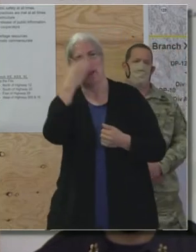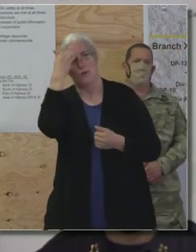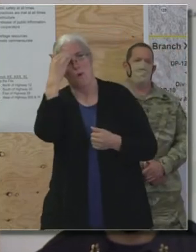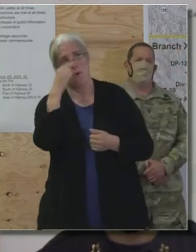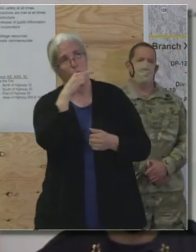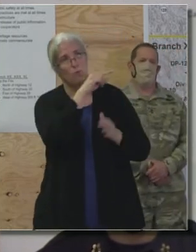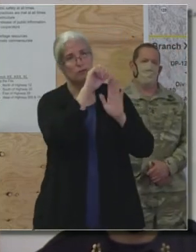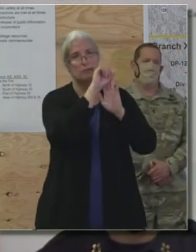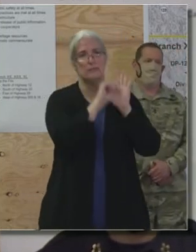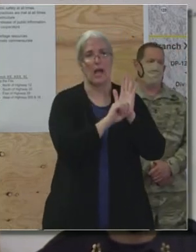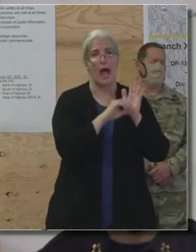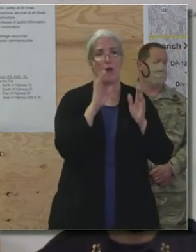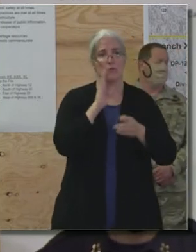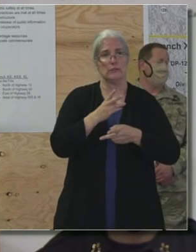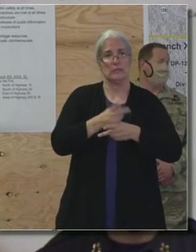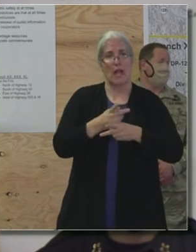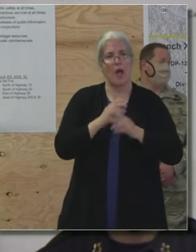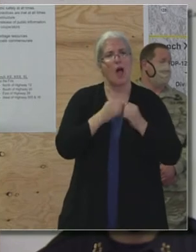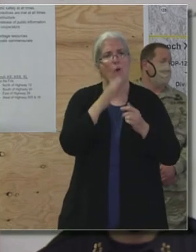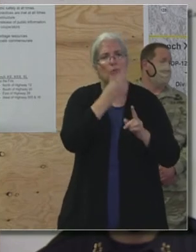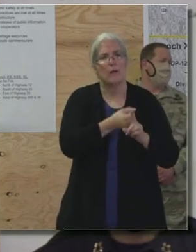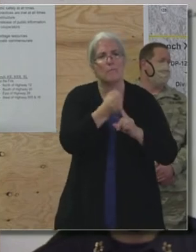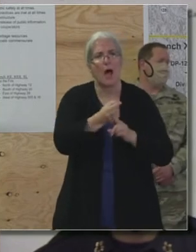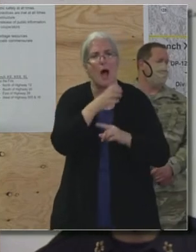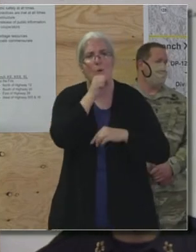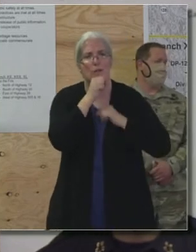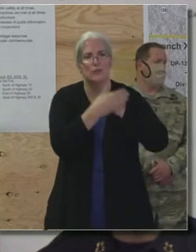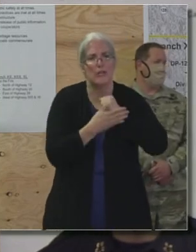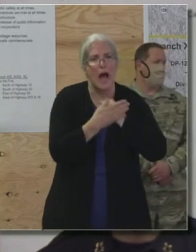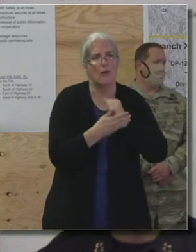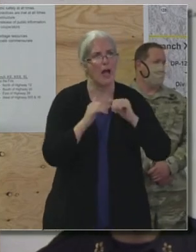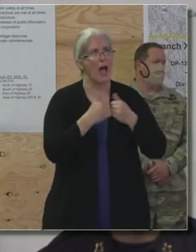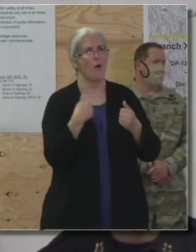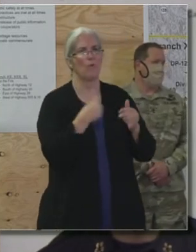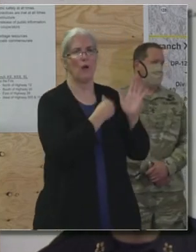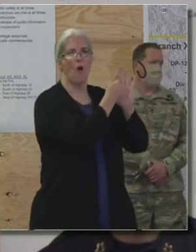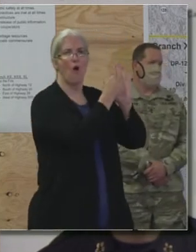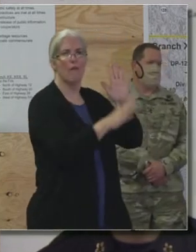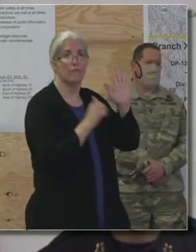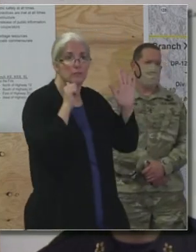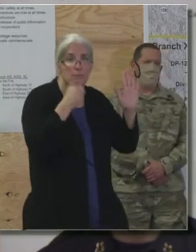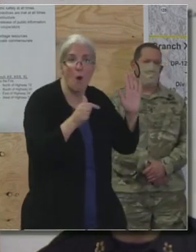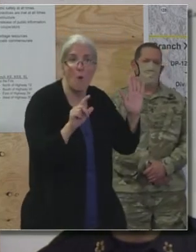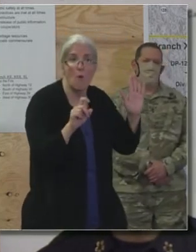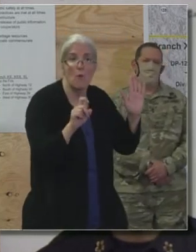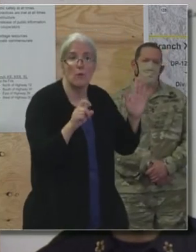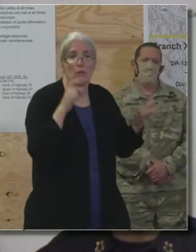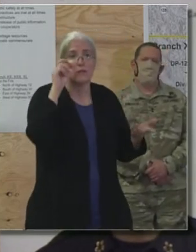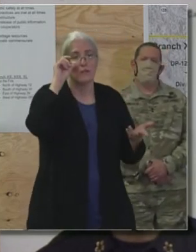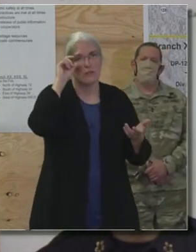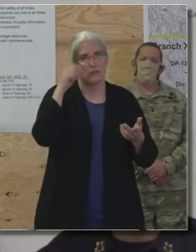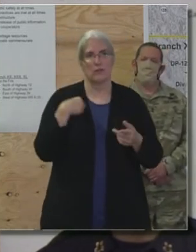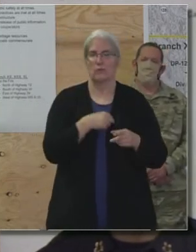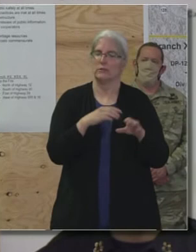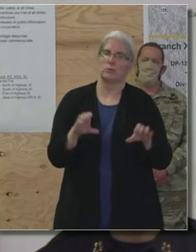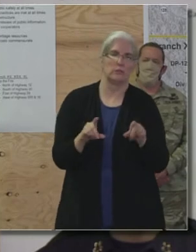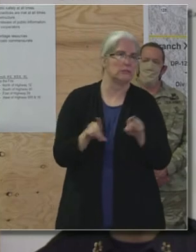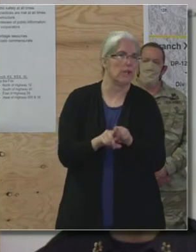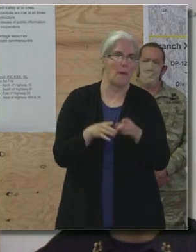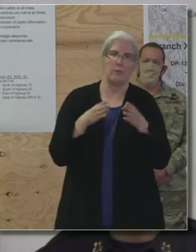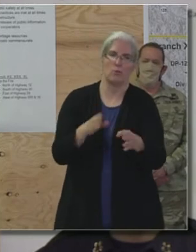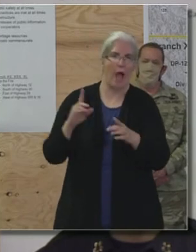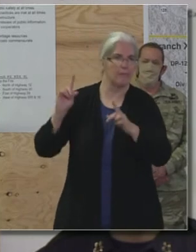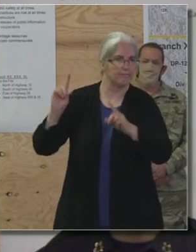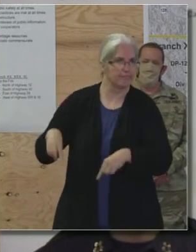estatales se encargan de esto y veremos que en esto igual que como siempre lo hemos hecho hablando con funcionarios locales